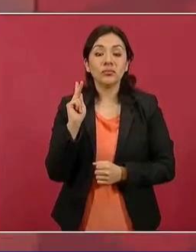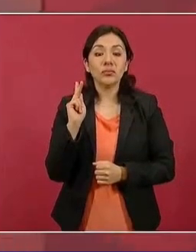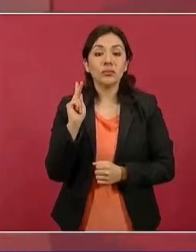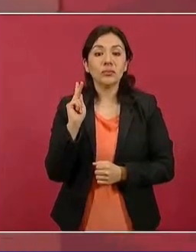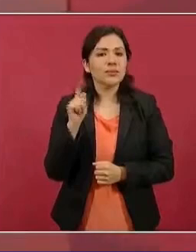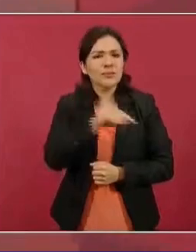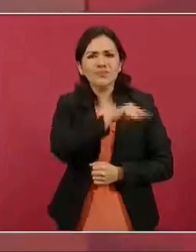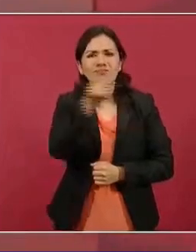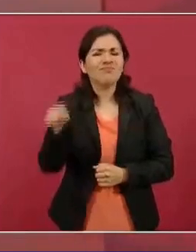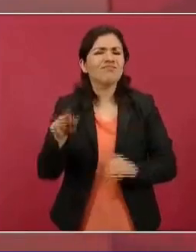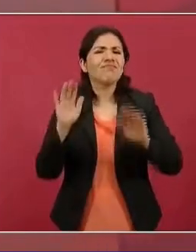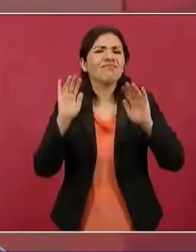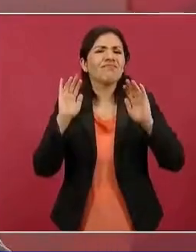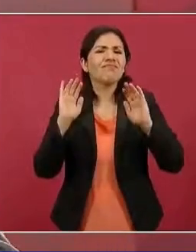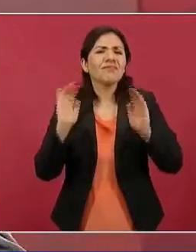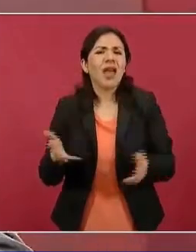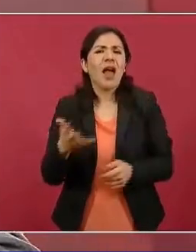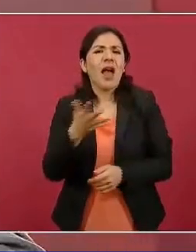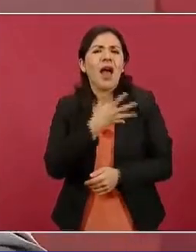tenían demasiada